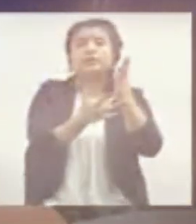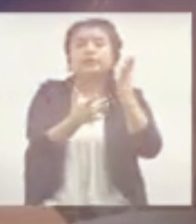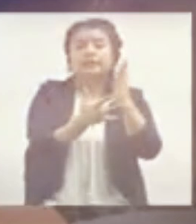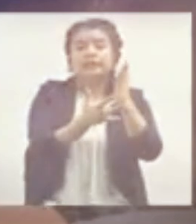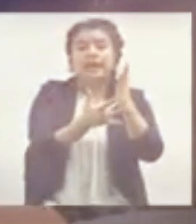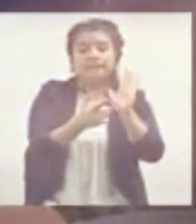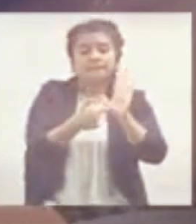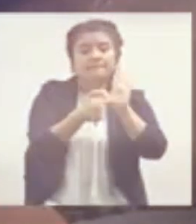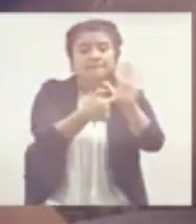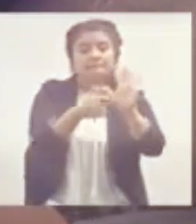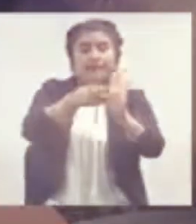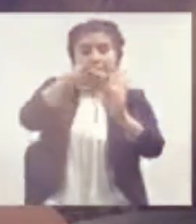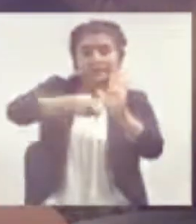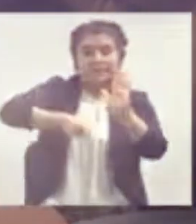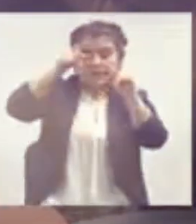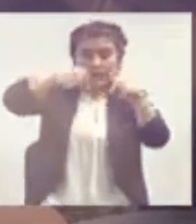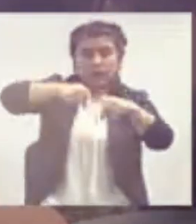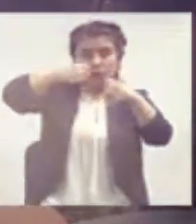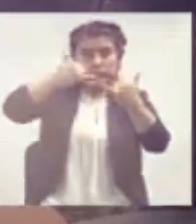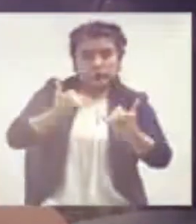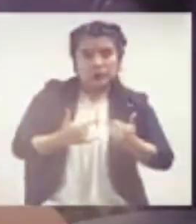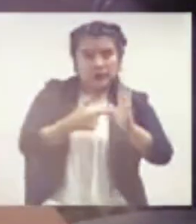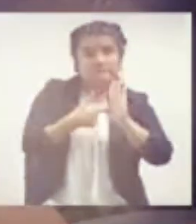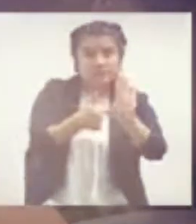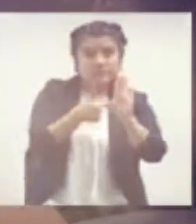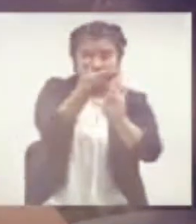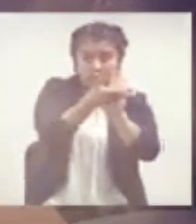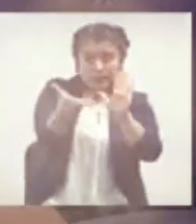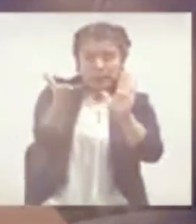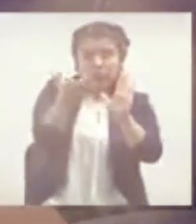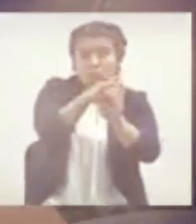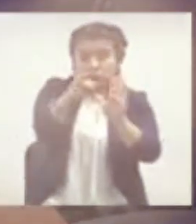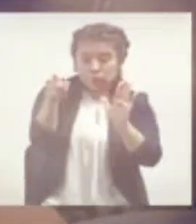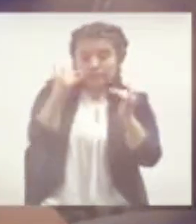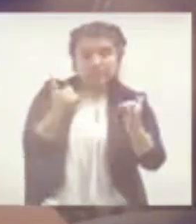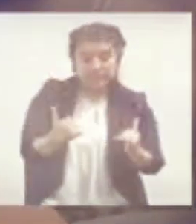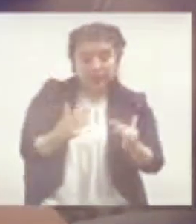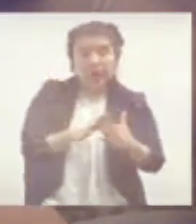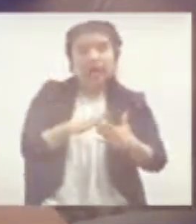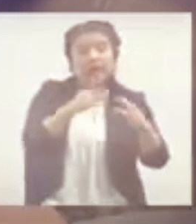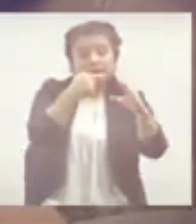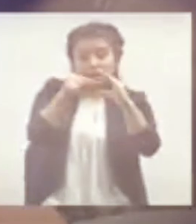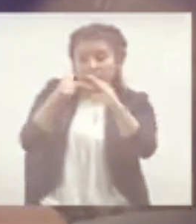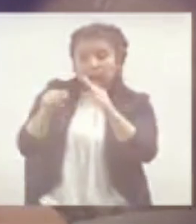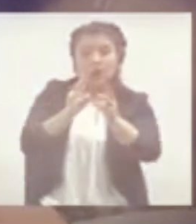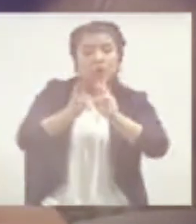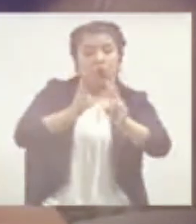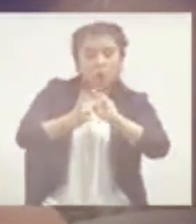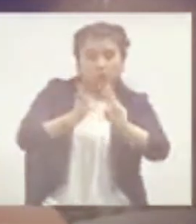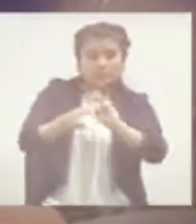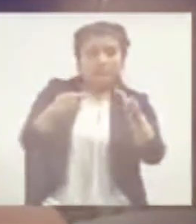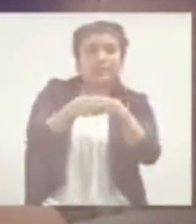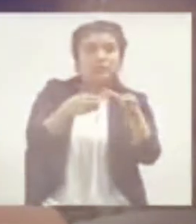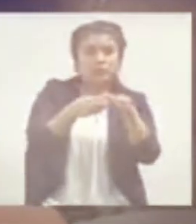el dictamen que hoy pues ha sido presentado y que todos ustedes fue circulado en el chat de la comisión como un